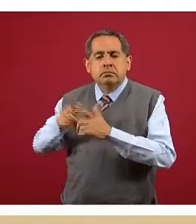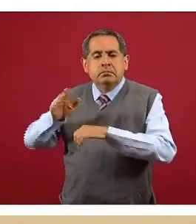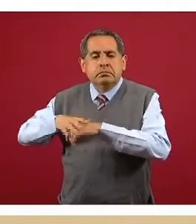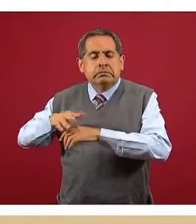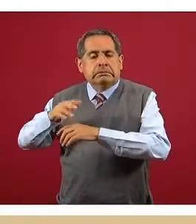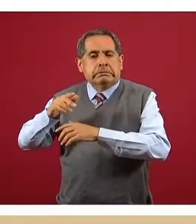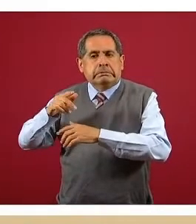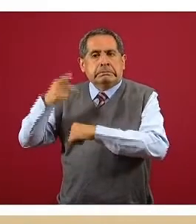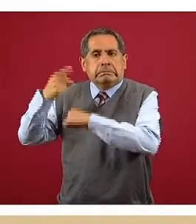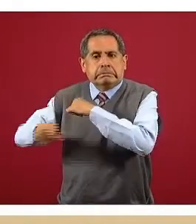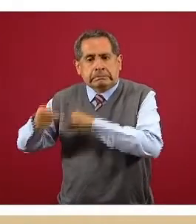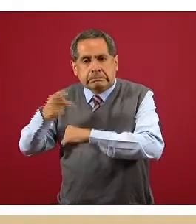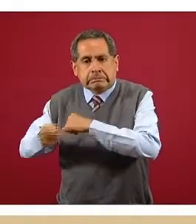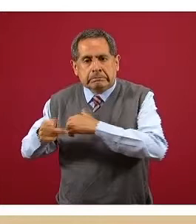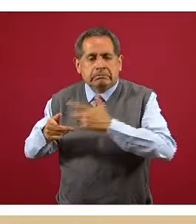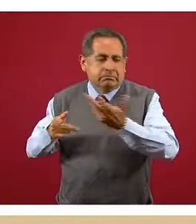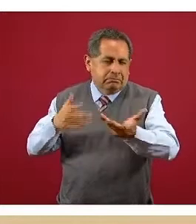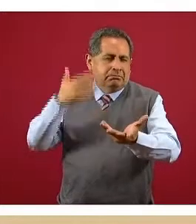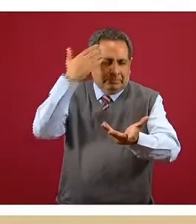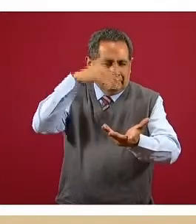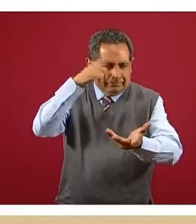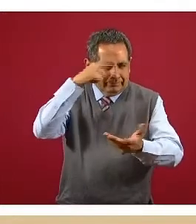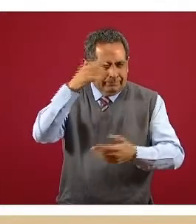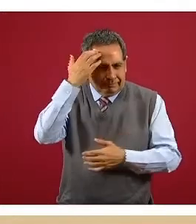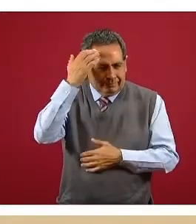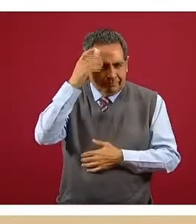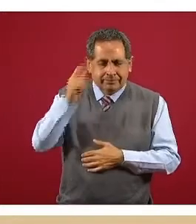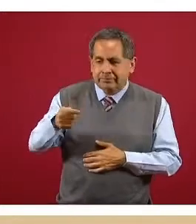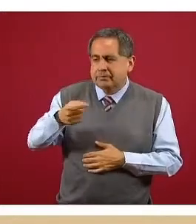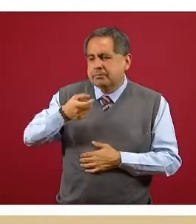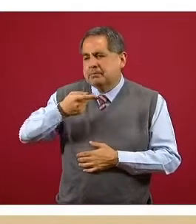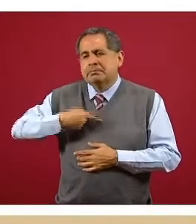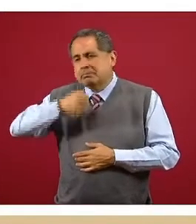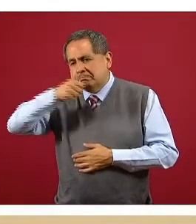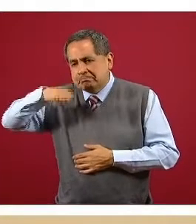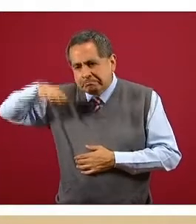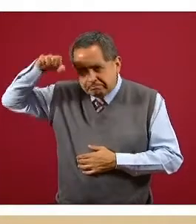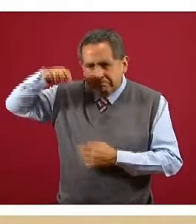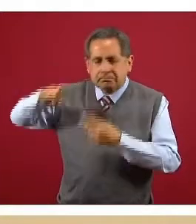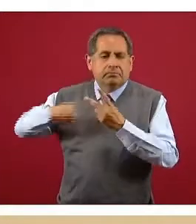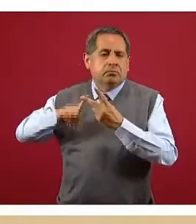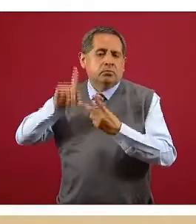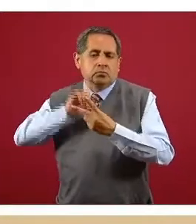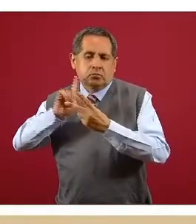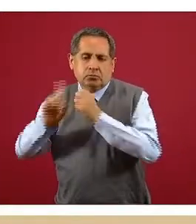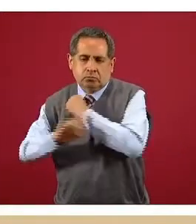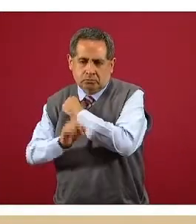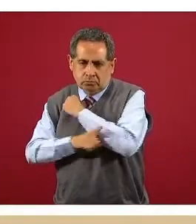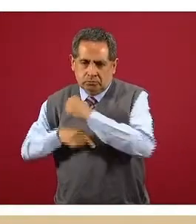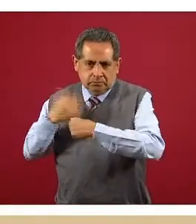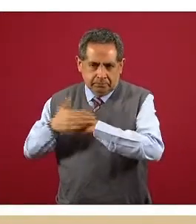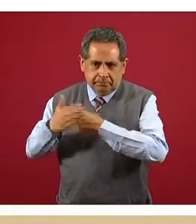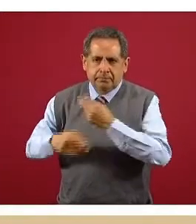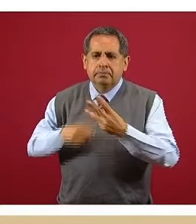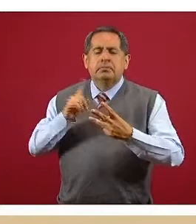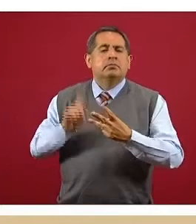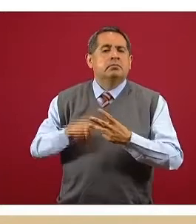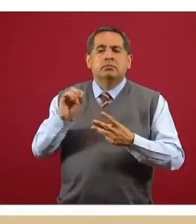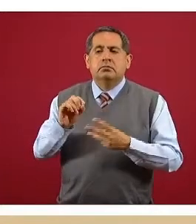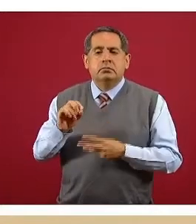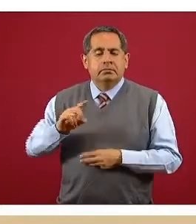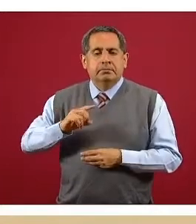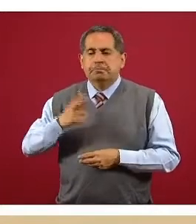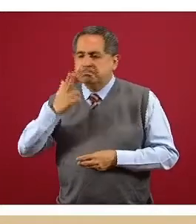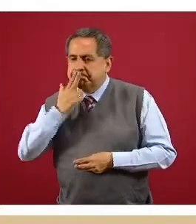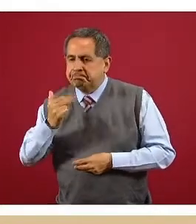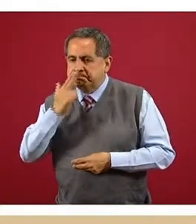un cuadro grave de coronavirus, que ya lo hemos comentado: las personas adultas mayores, las mujeres embarazadas, las personas que viven con